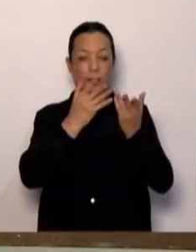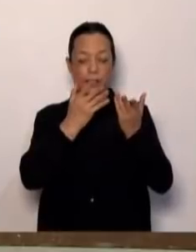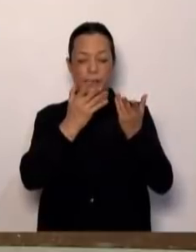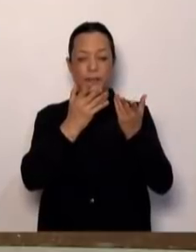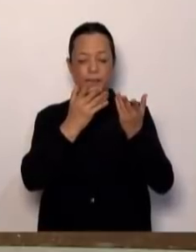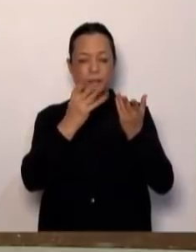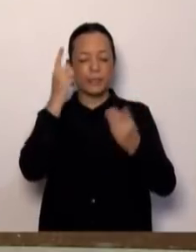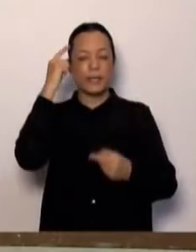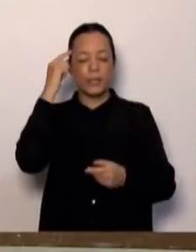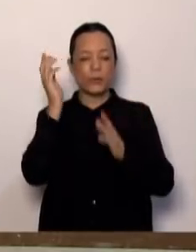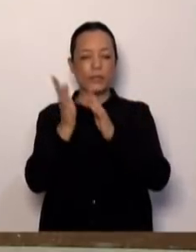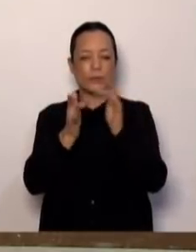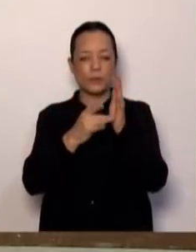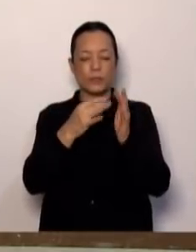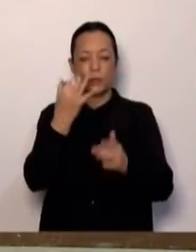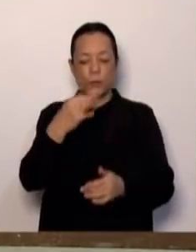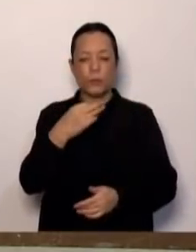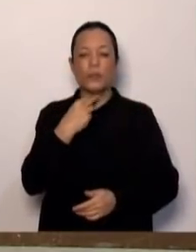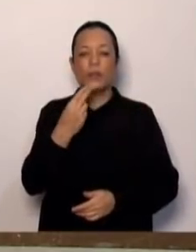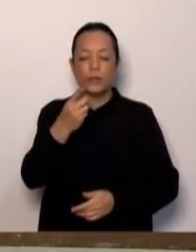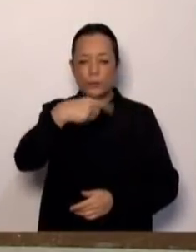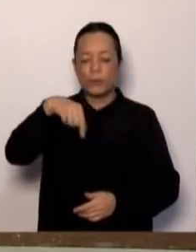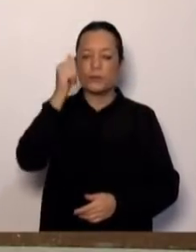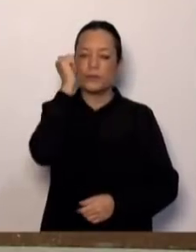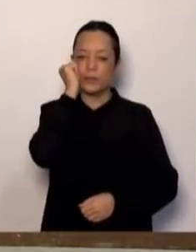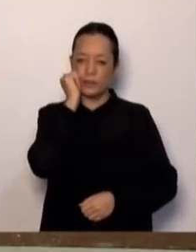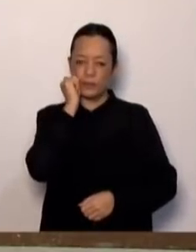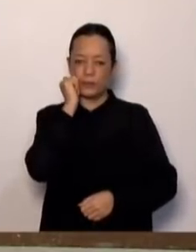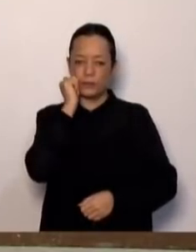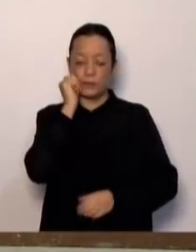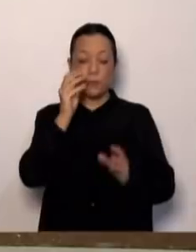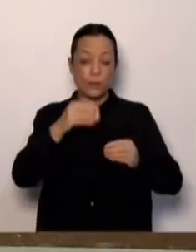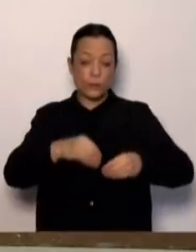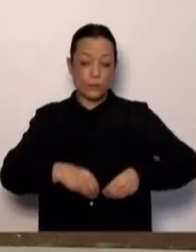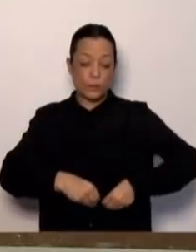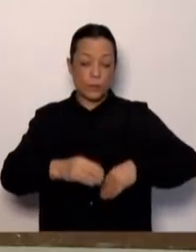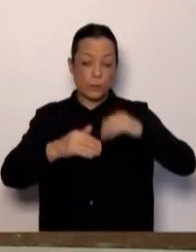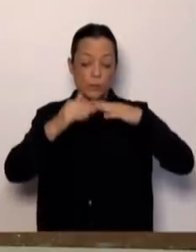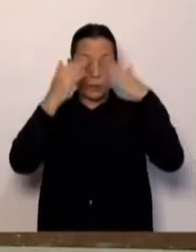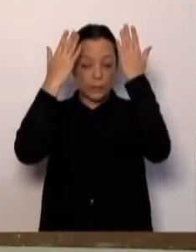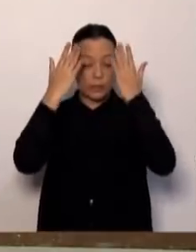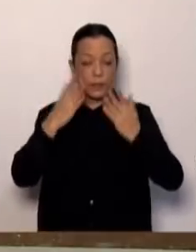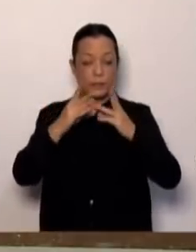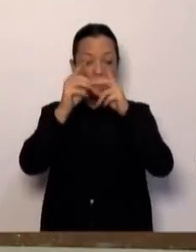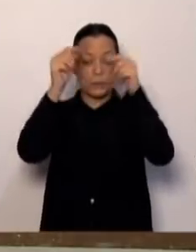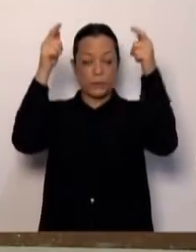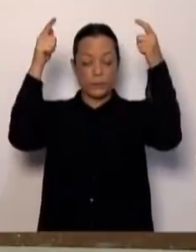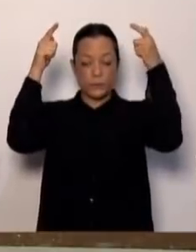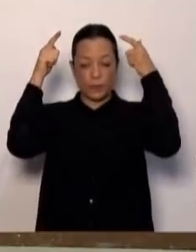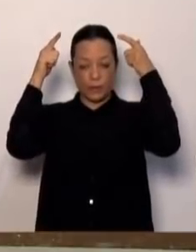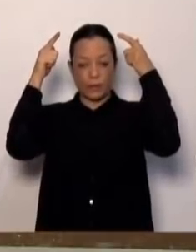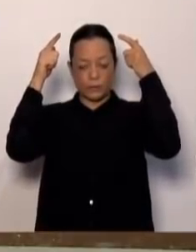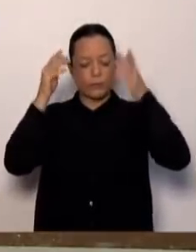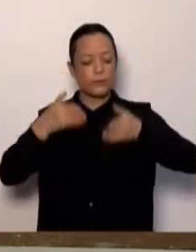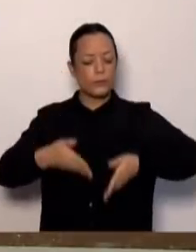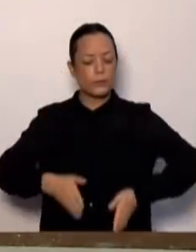Creo en Jesucristo, su único Hijo, nuestro Señor, que fue concebido por obra y gracia del Espíritu Santo. Nació